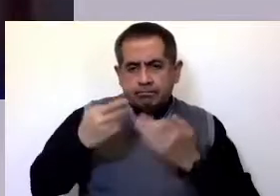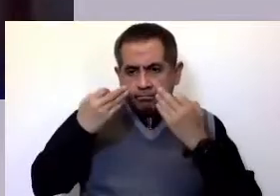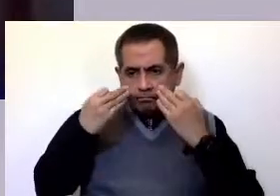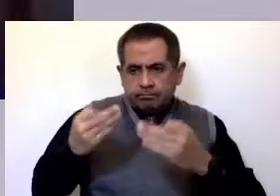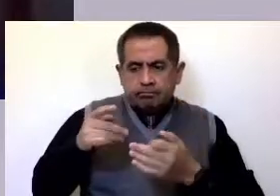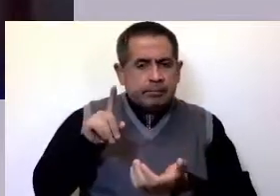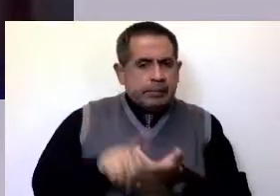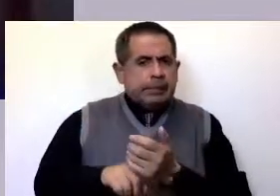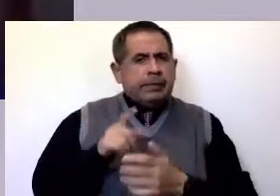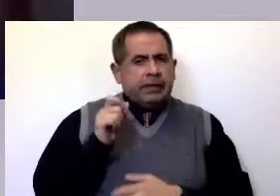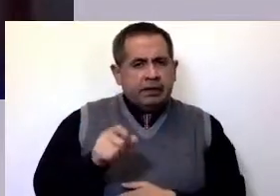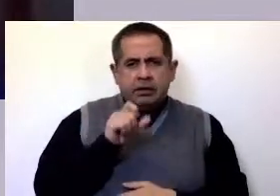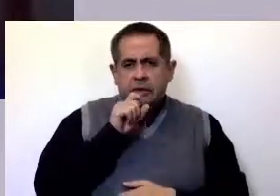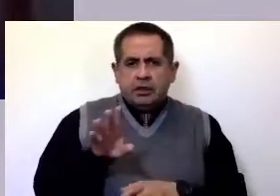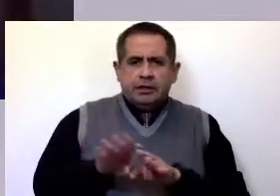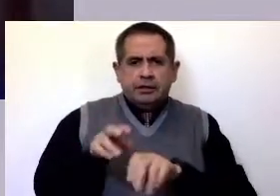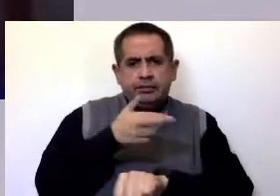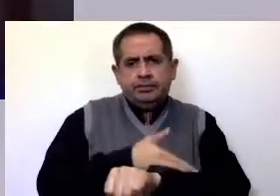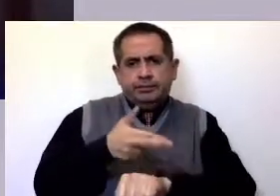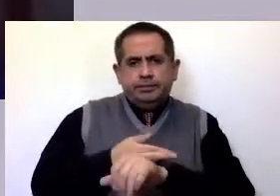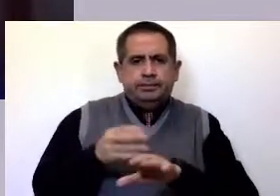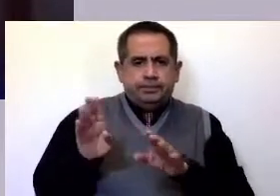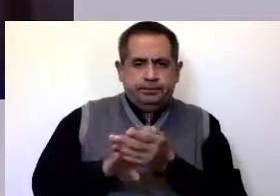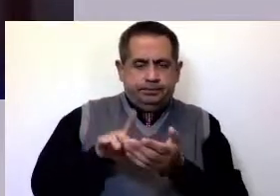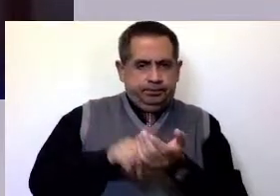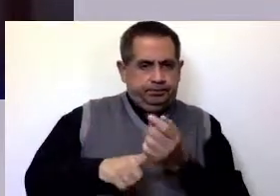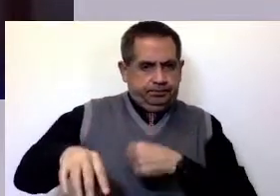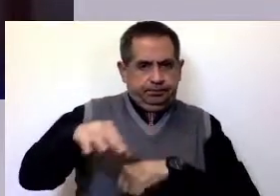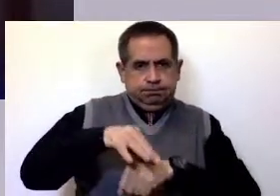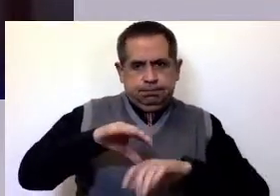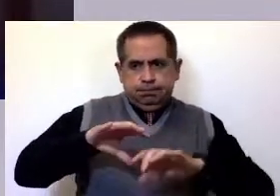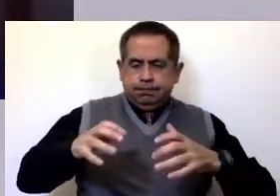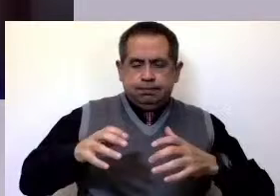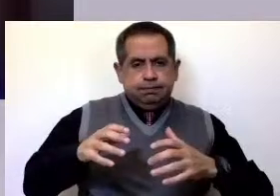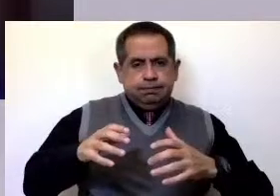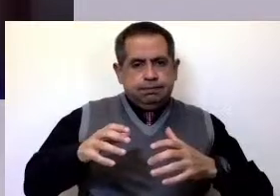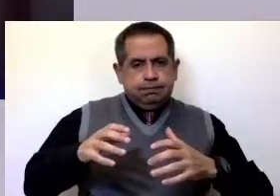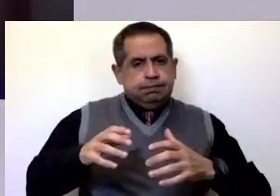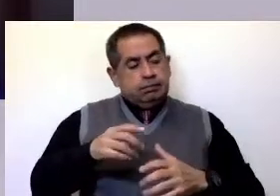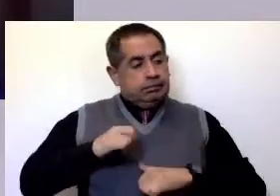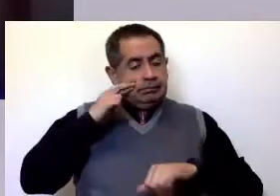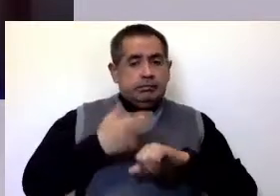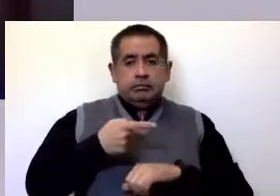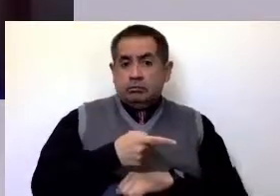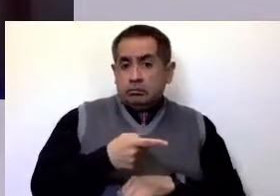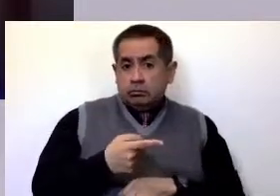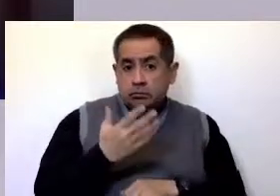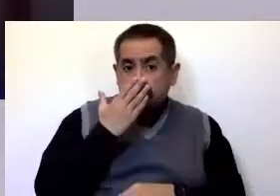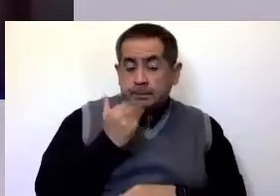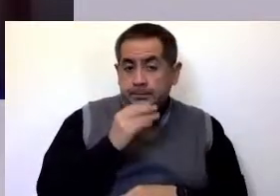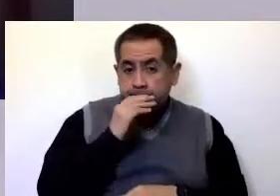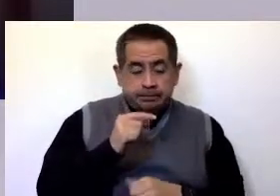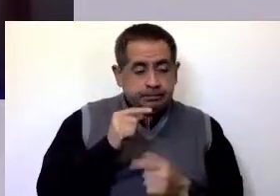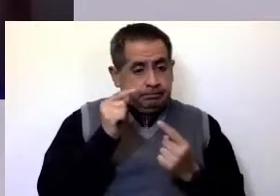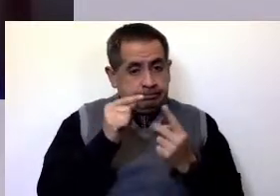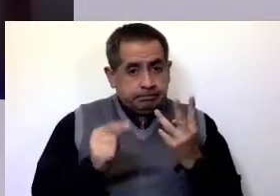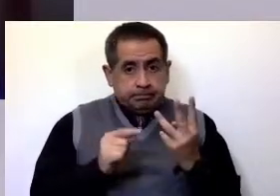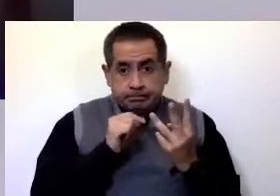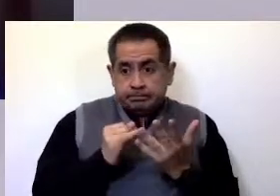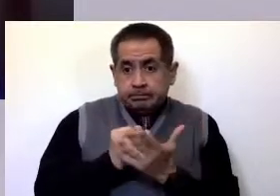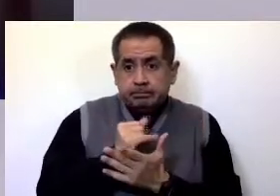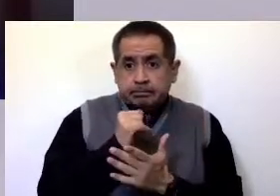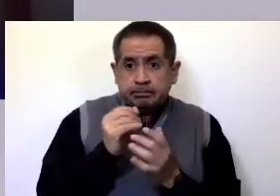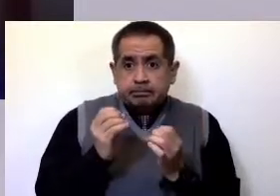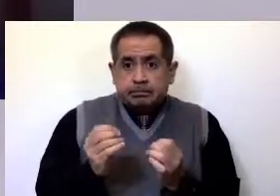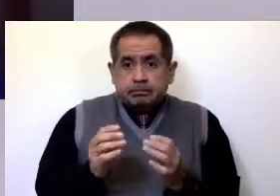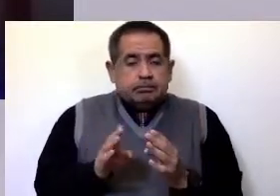previa y confiable de los médicos de la institución responsable ya que sin esos elementos determinantes el juez